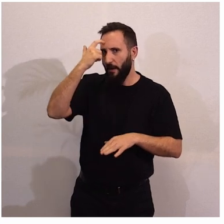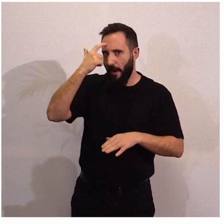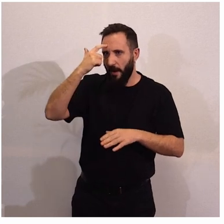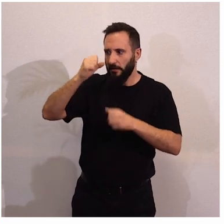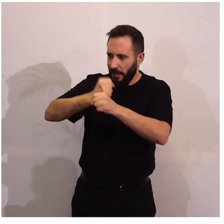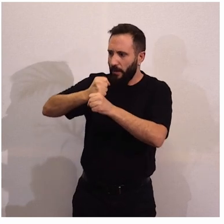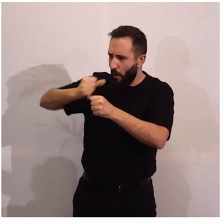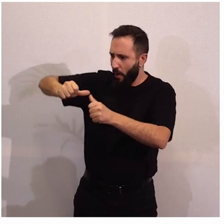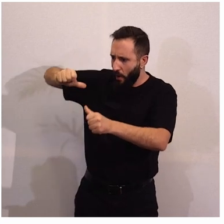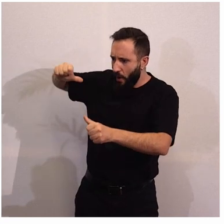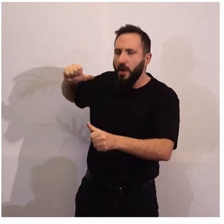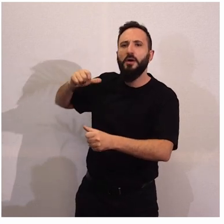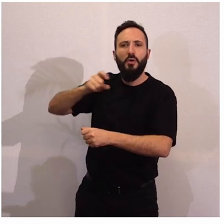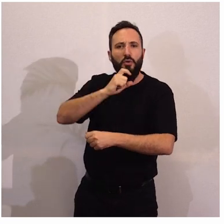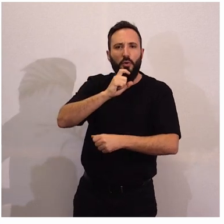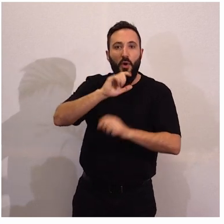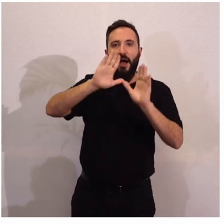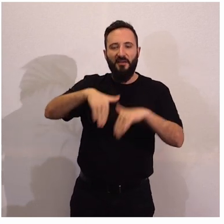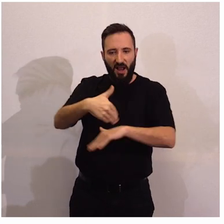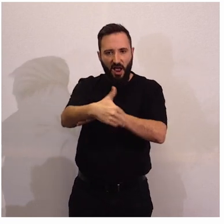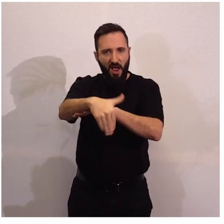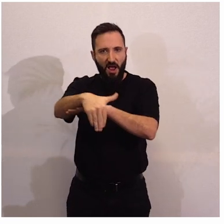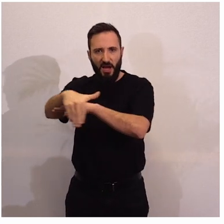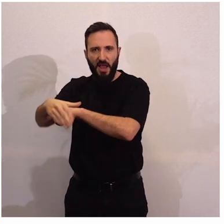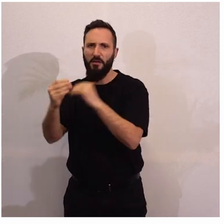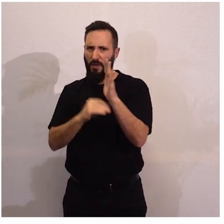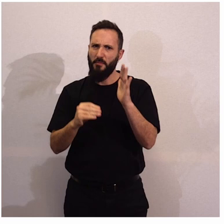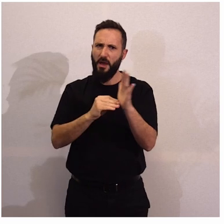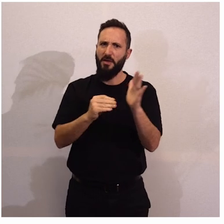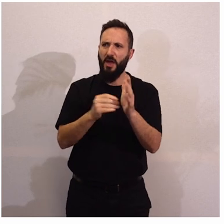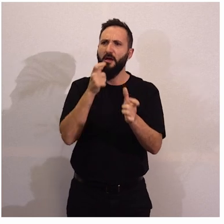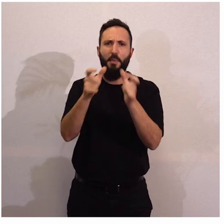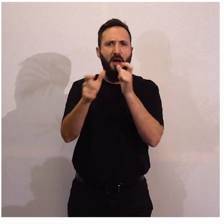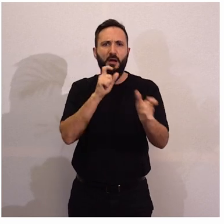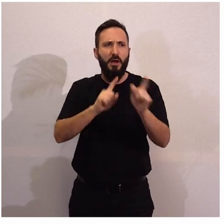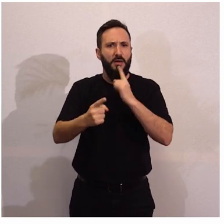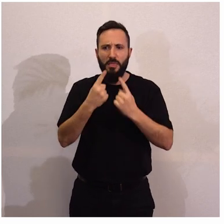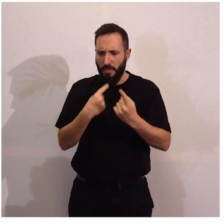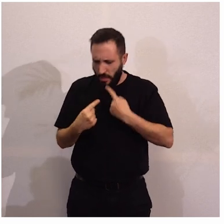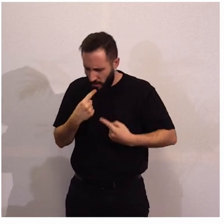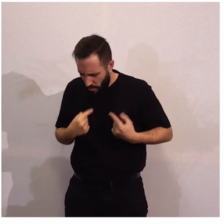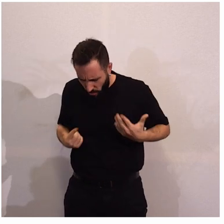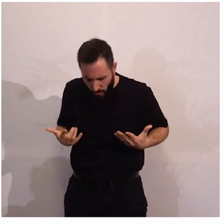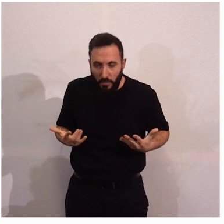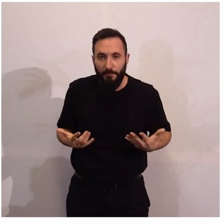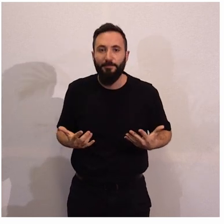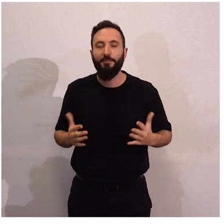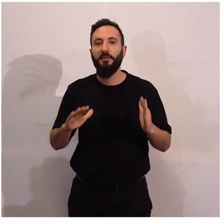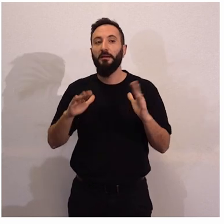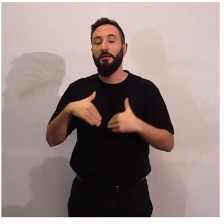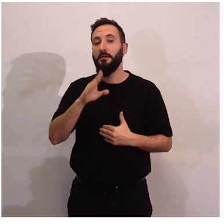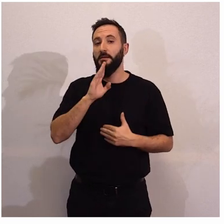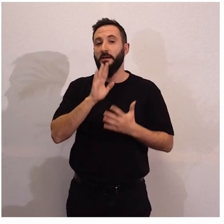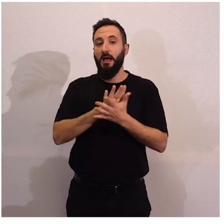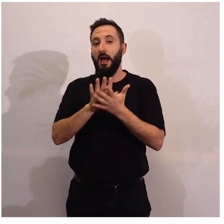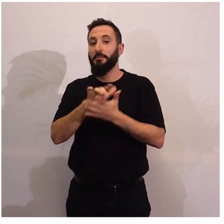detrás, pues en la calle hay muchos comentarios de ese tipo, ¿no? Entonces, bueno, yo no sé si, pues decía,